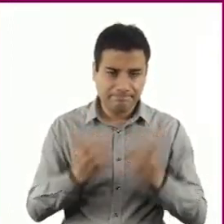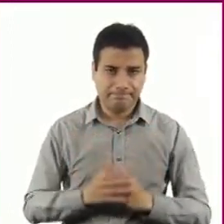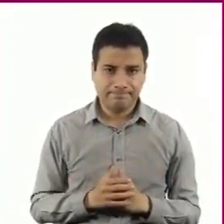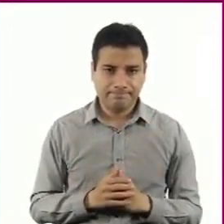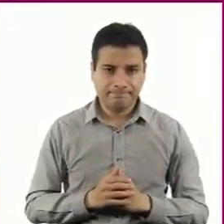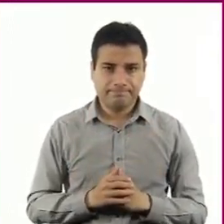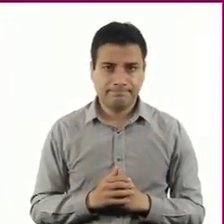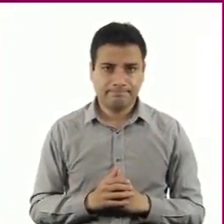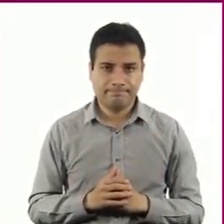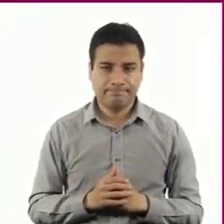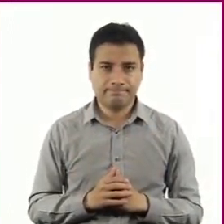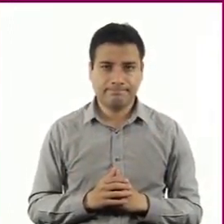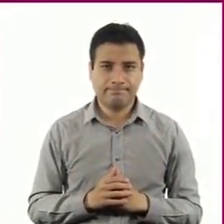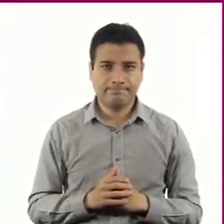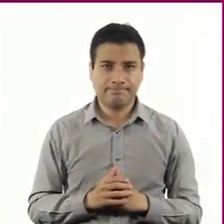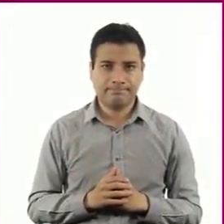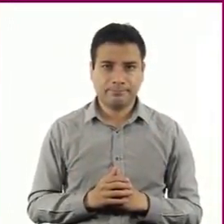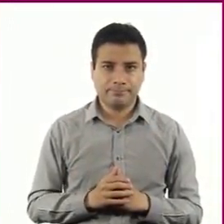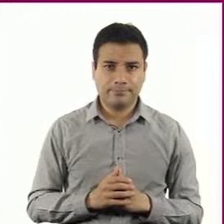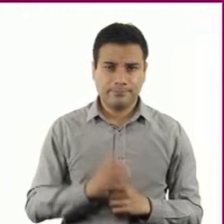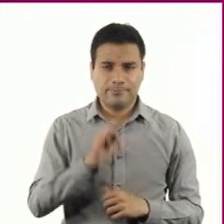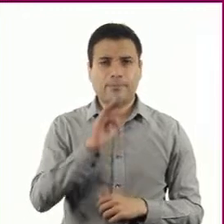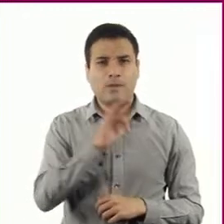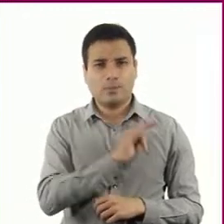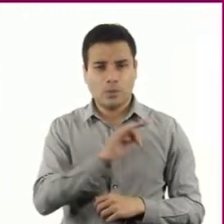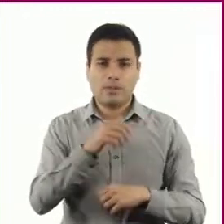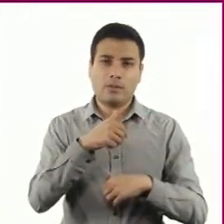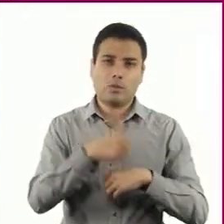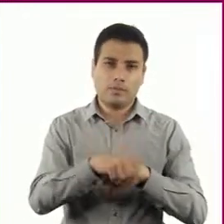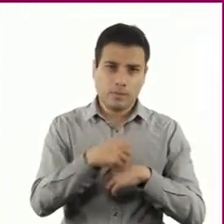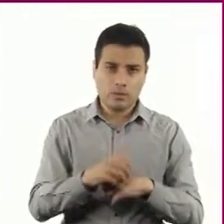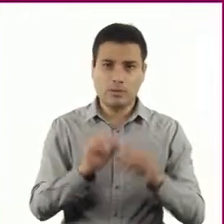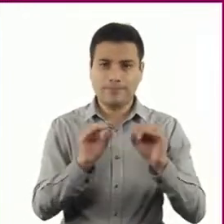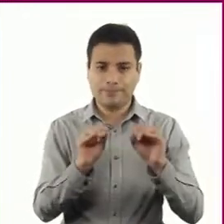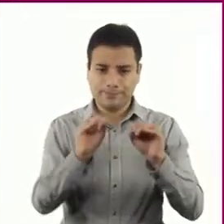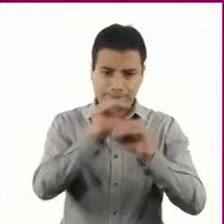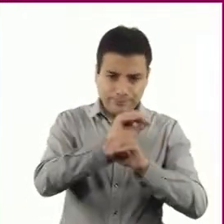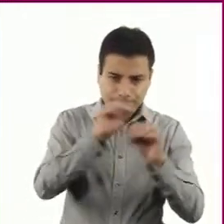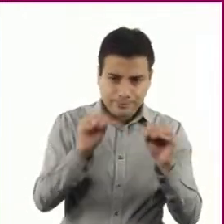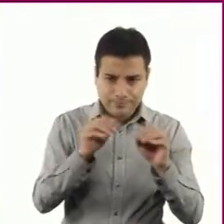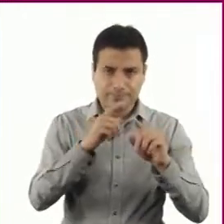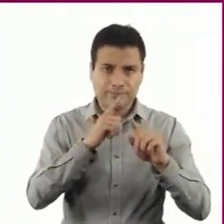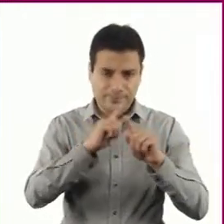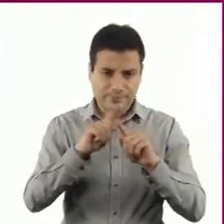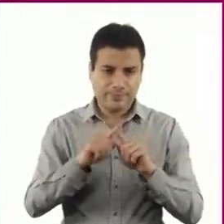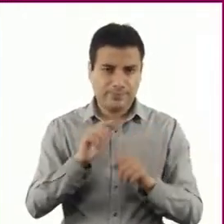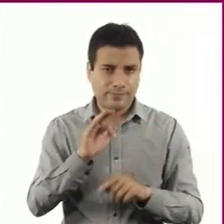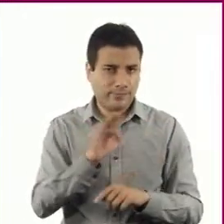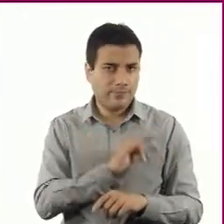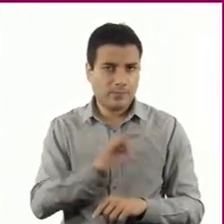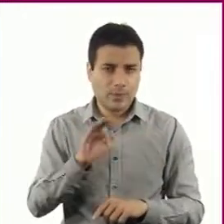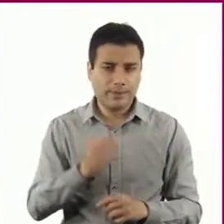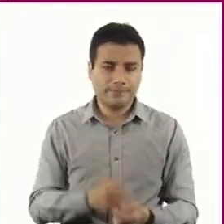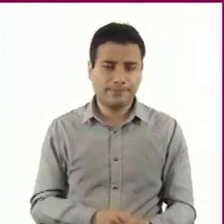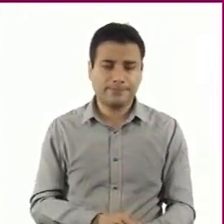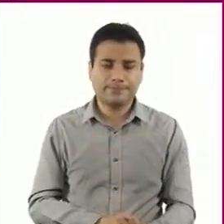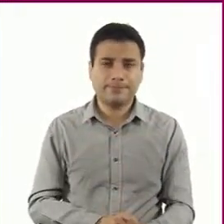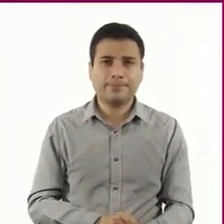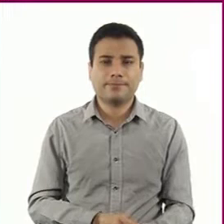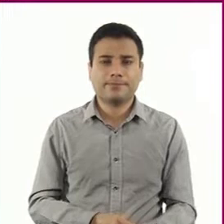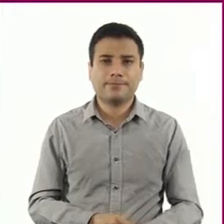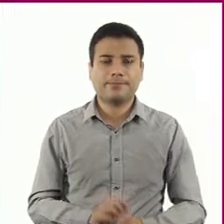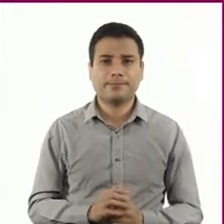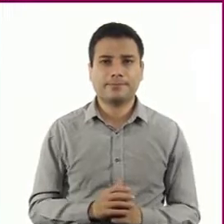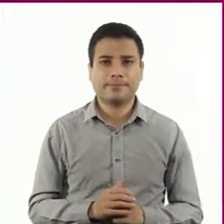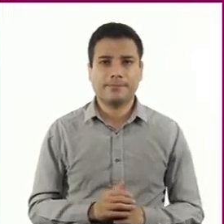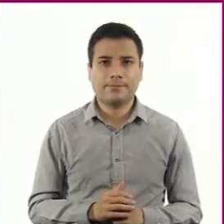Esto se debe a su carácter posicional, es decir, que una misma cifra adquiere diferentes valores según la posición que ocupa.